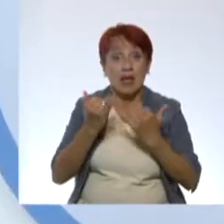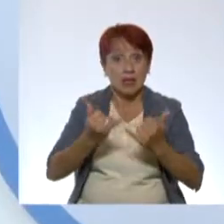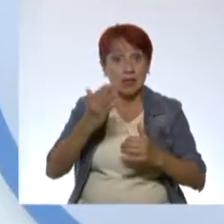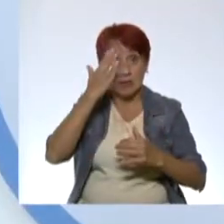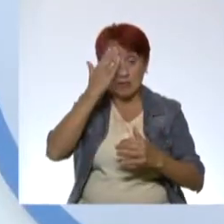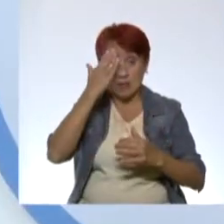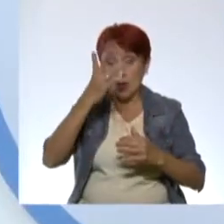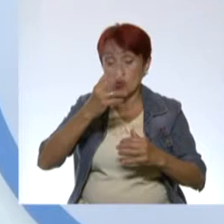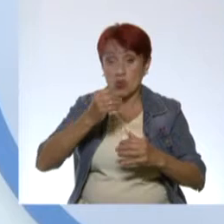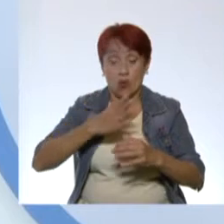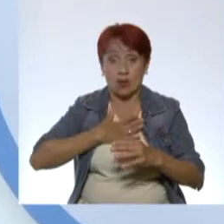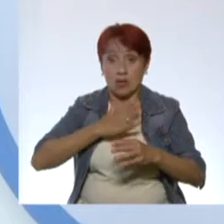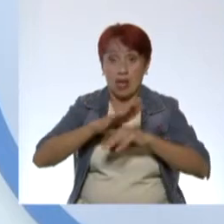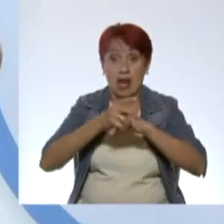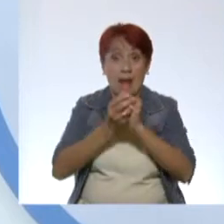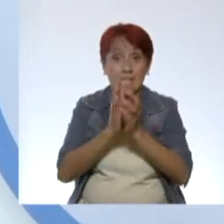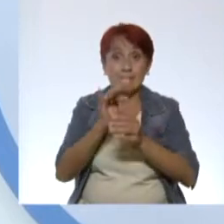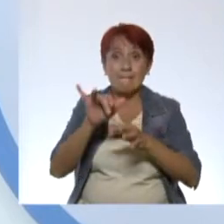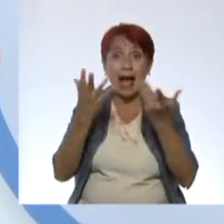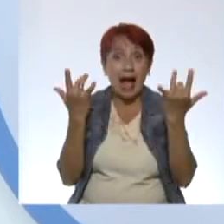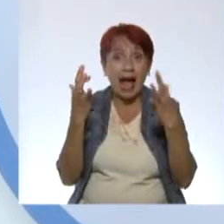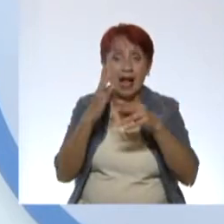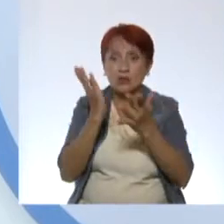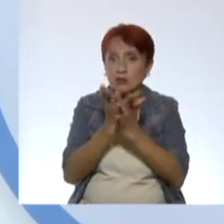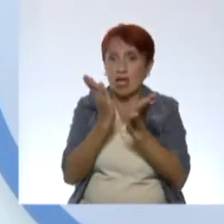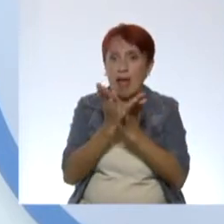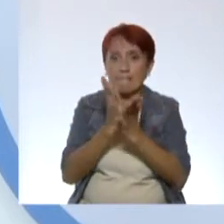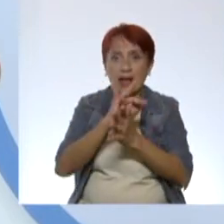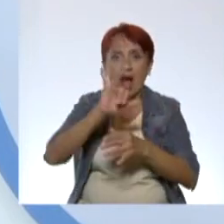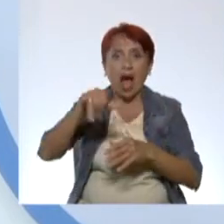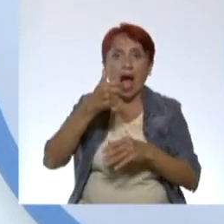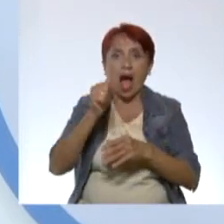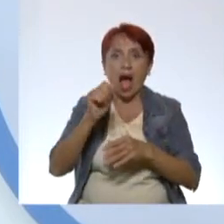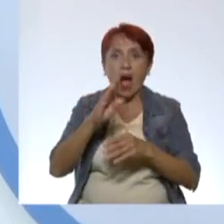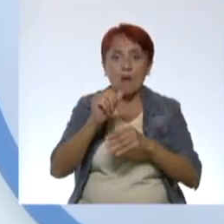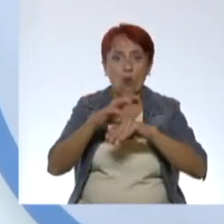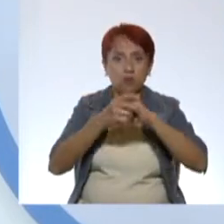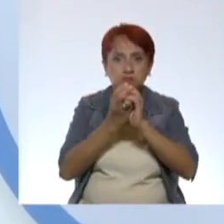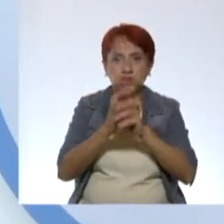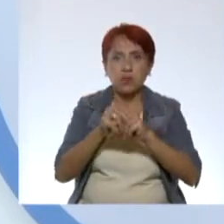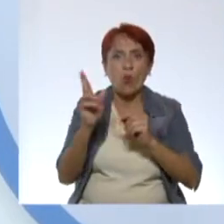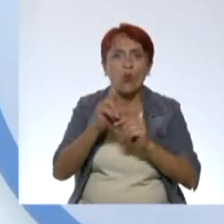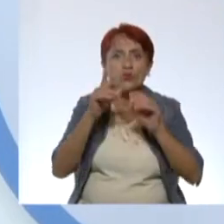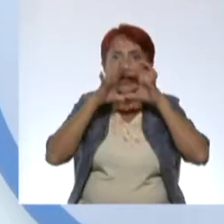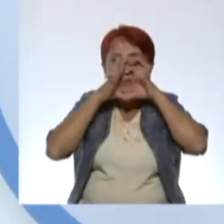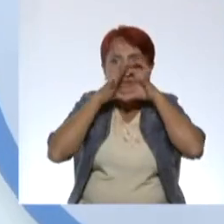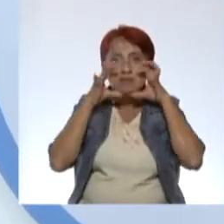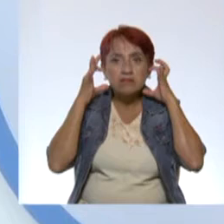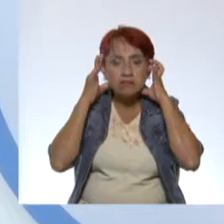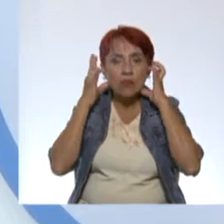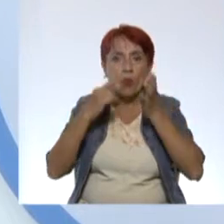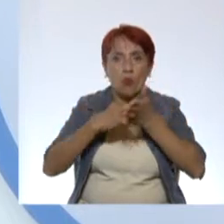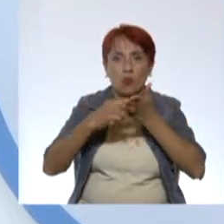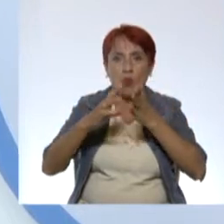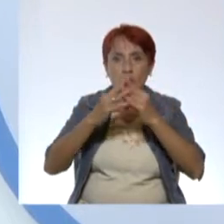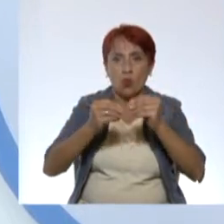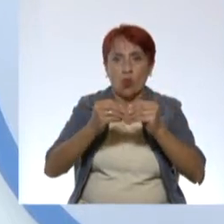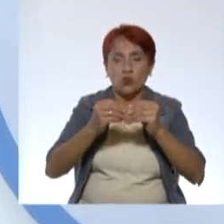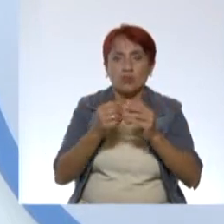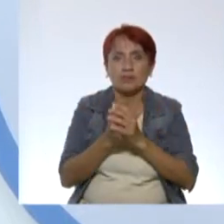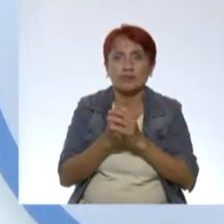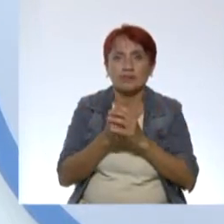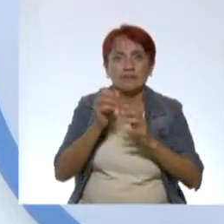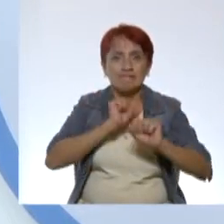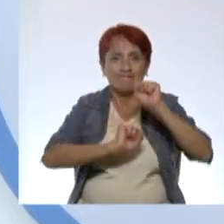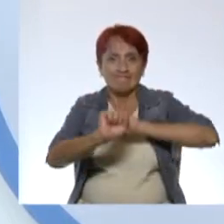saben, no podemos dejar de lavar nuestras manos frecuentemente con agua y jabón, usar correctamente el tapabocas o mascarilla